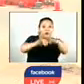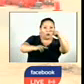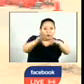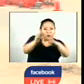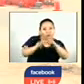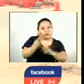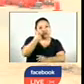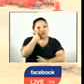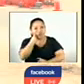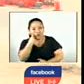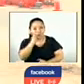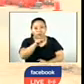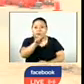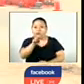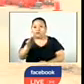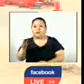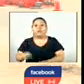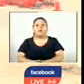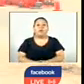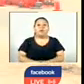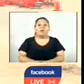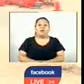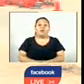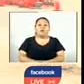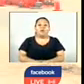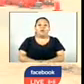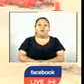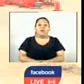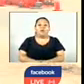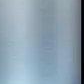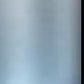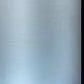supervisión incluso adquisición de derechos